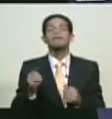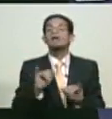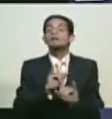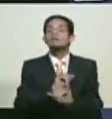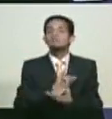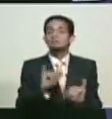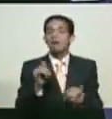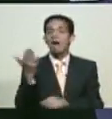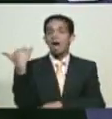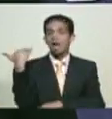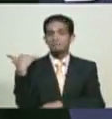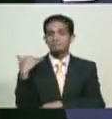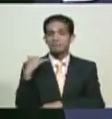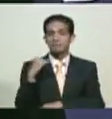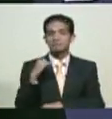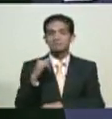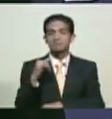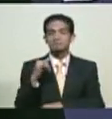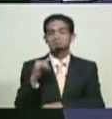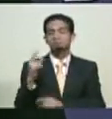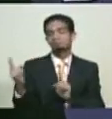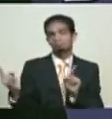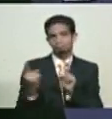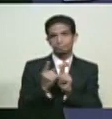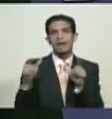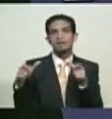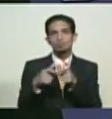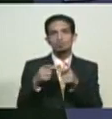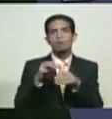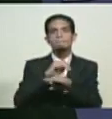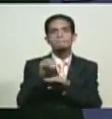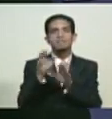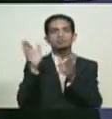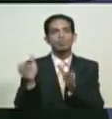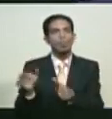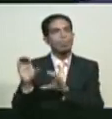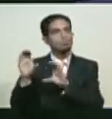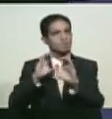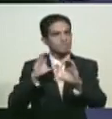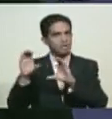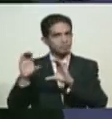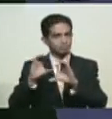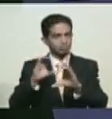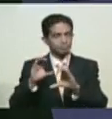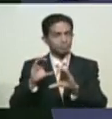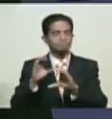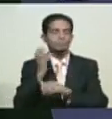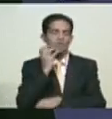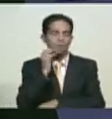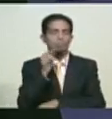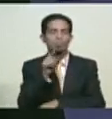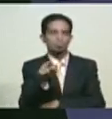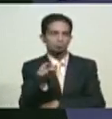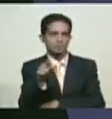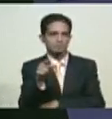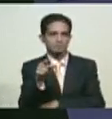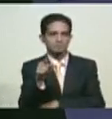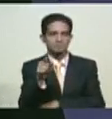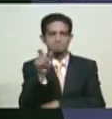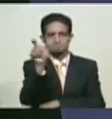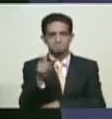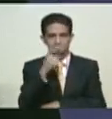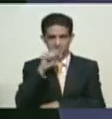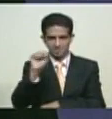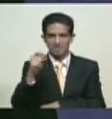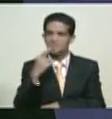rodríguez para una audiencia de trabajo conjunto tenemos pendiente por ejemplo usted decía presidente que